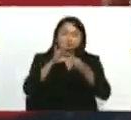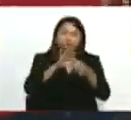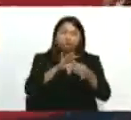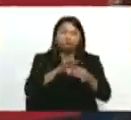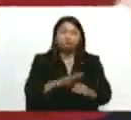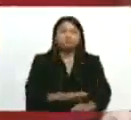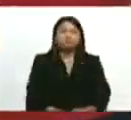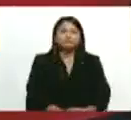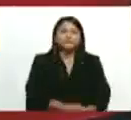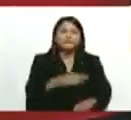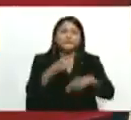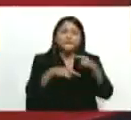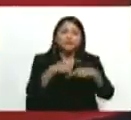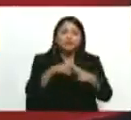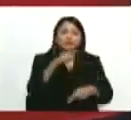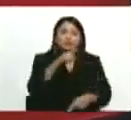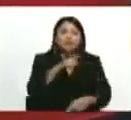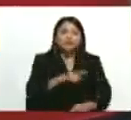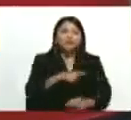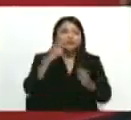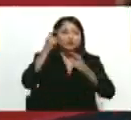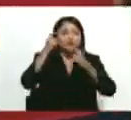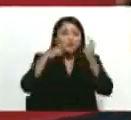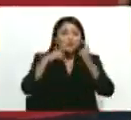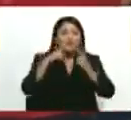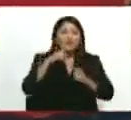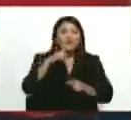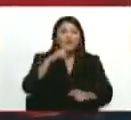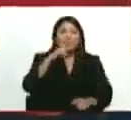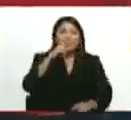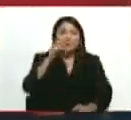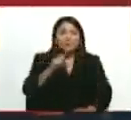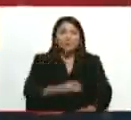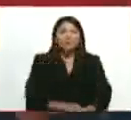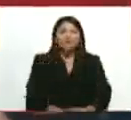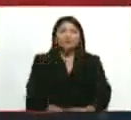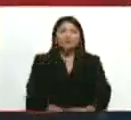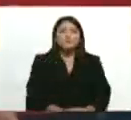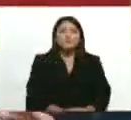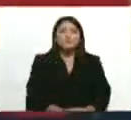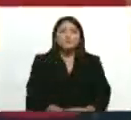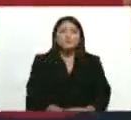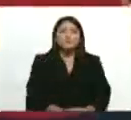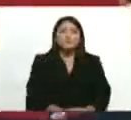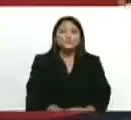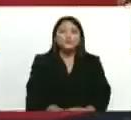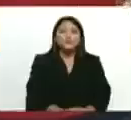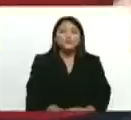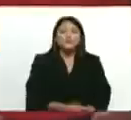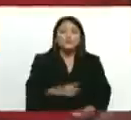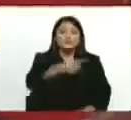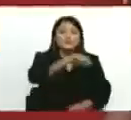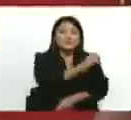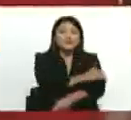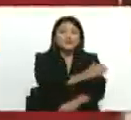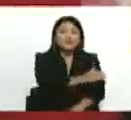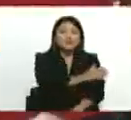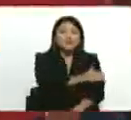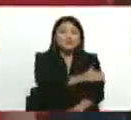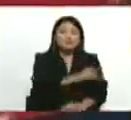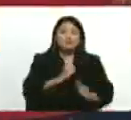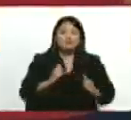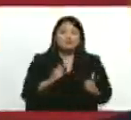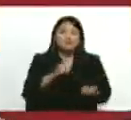salga, que en revolución, con Chávez, con Nicolás y con el pueblo, para lo que salga. Y ellos que no se